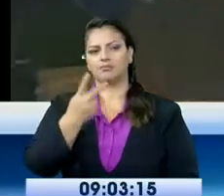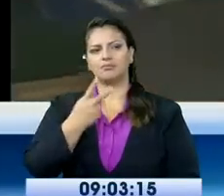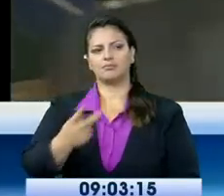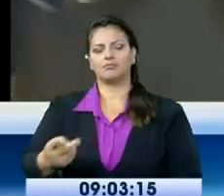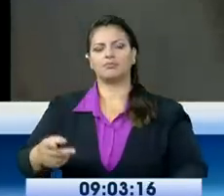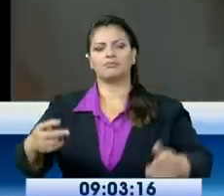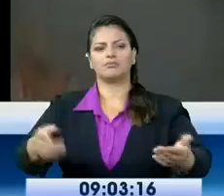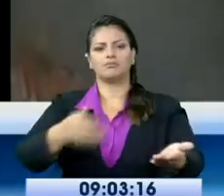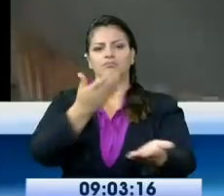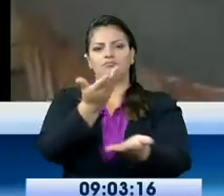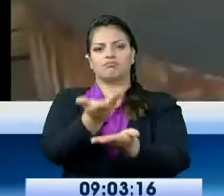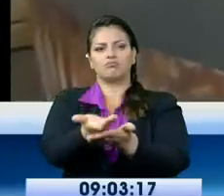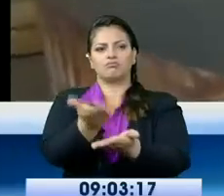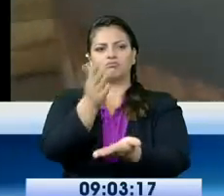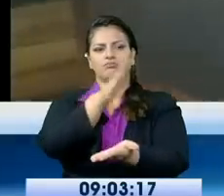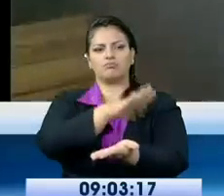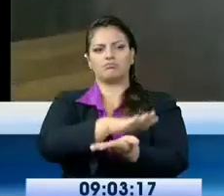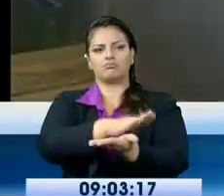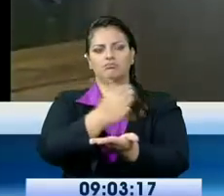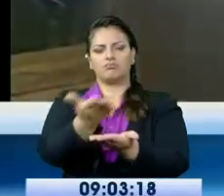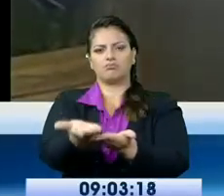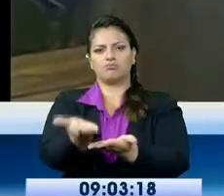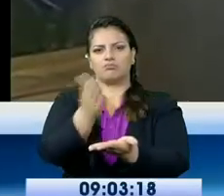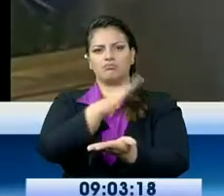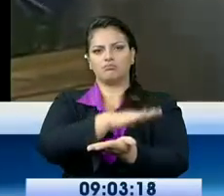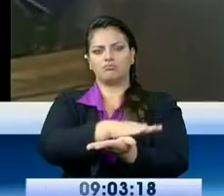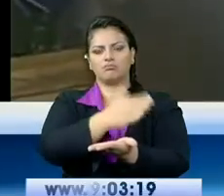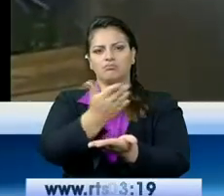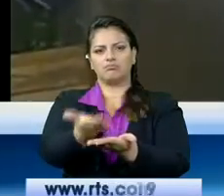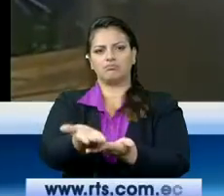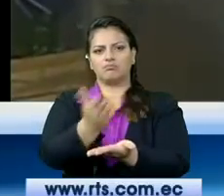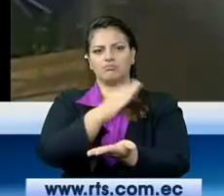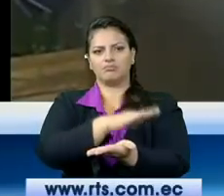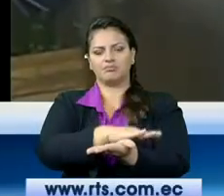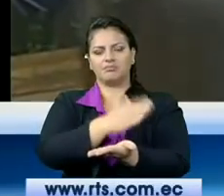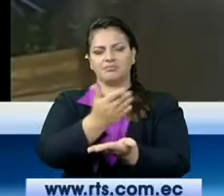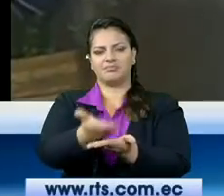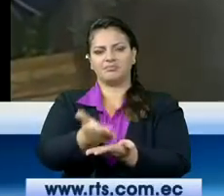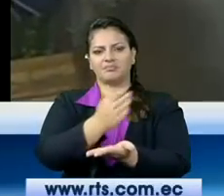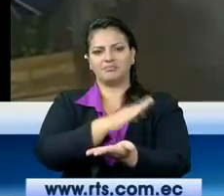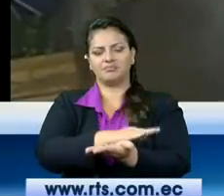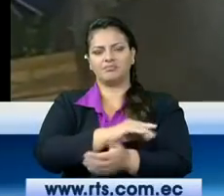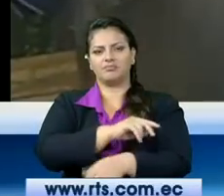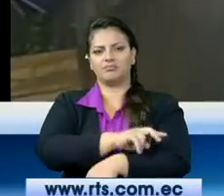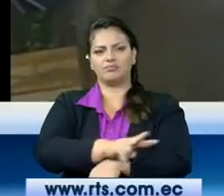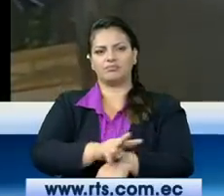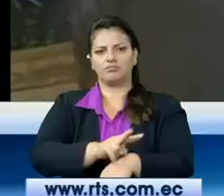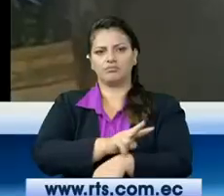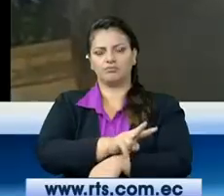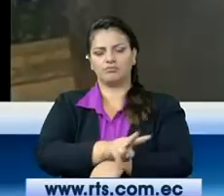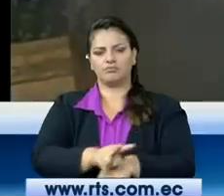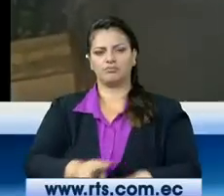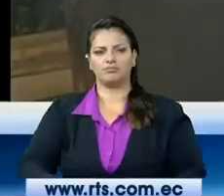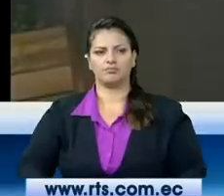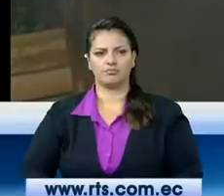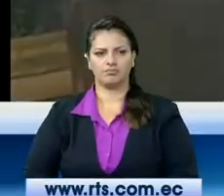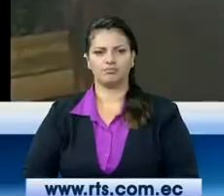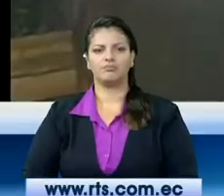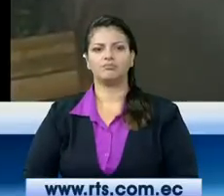carbón. Y se va a cocinar durante más o menos 2 horas. Así que en 2 horitas pueden venir